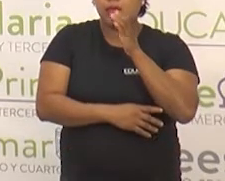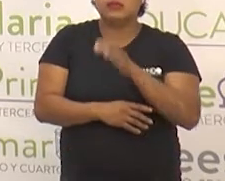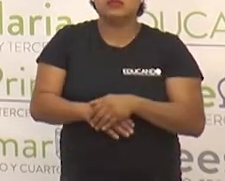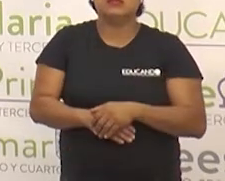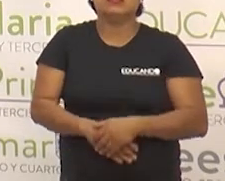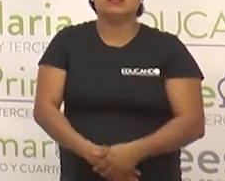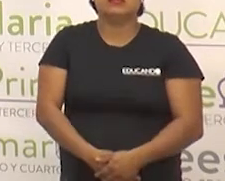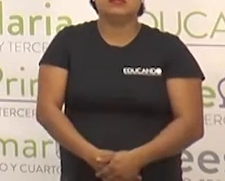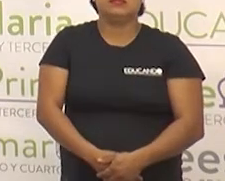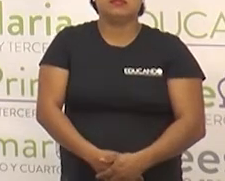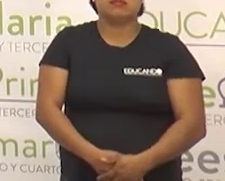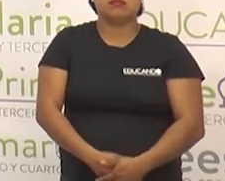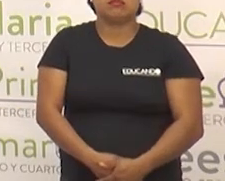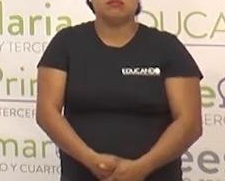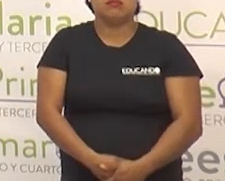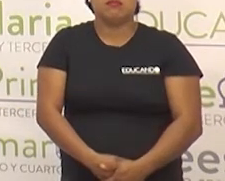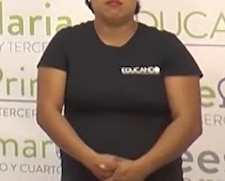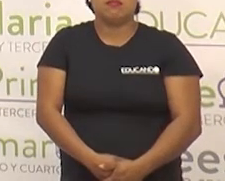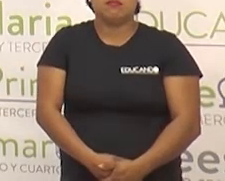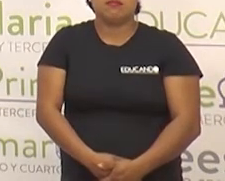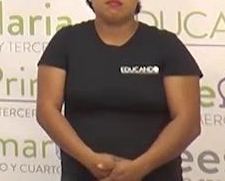bebidas